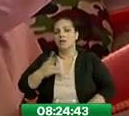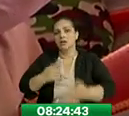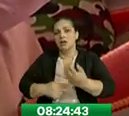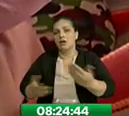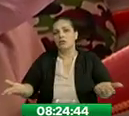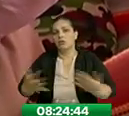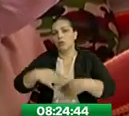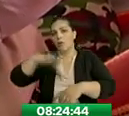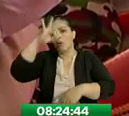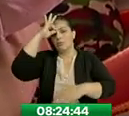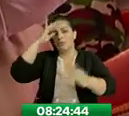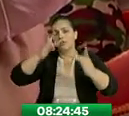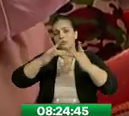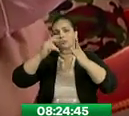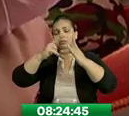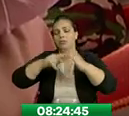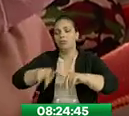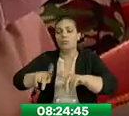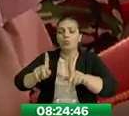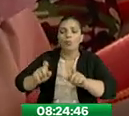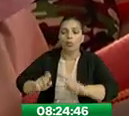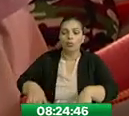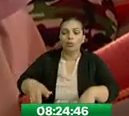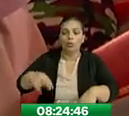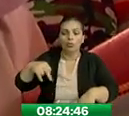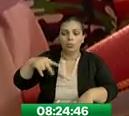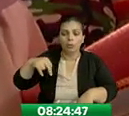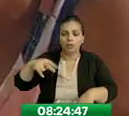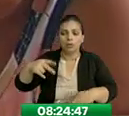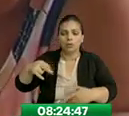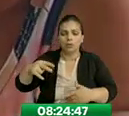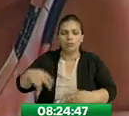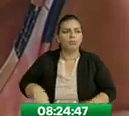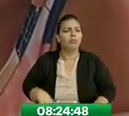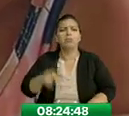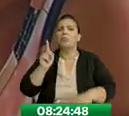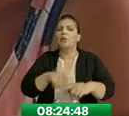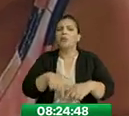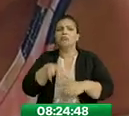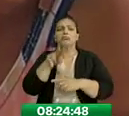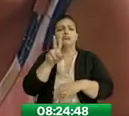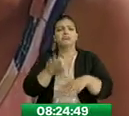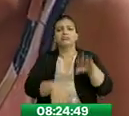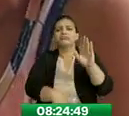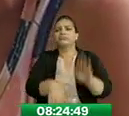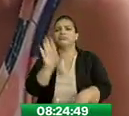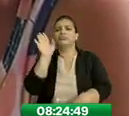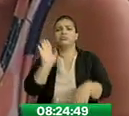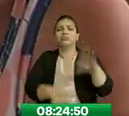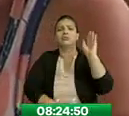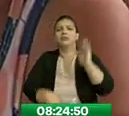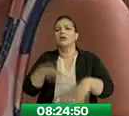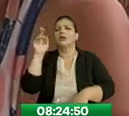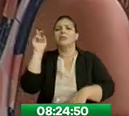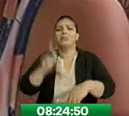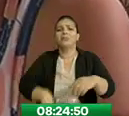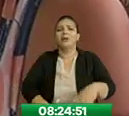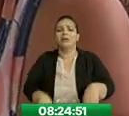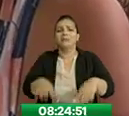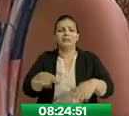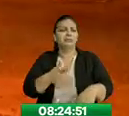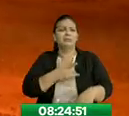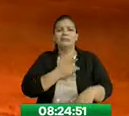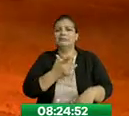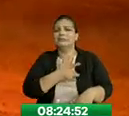piernas. Aquí, por aquí, creo que le ha cogido por el abdomen el golpe, porque como quedó ella debajo del carro, el carro quedó encima de